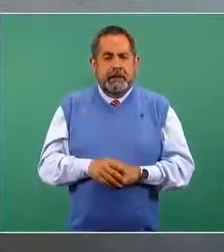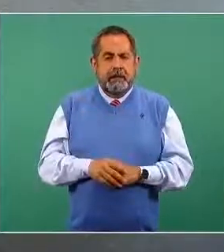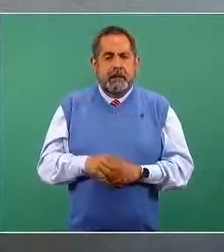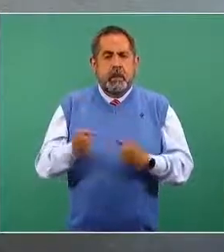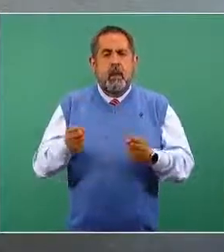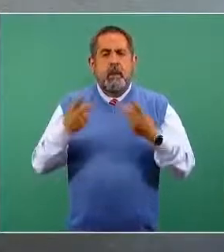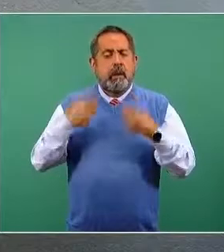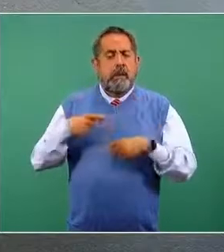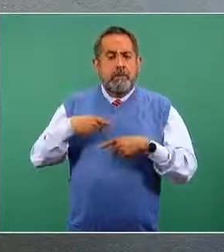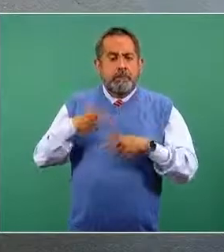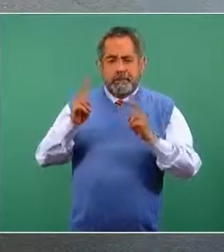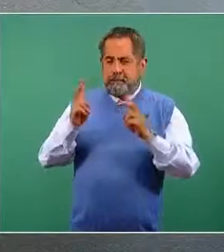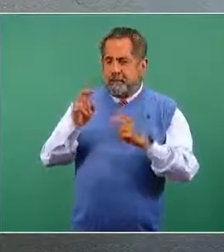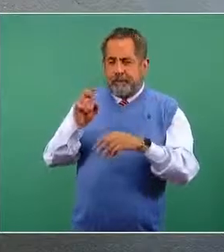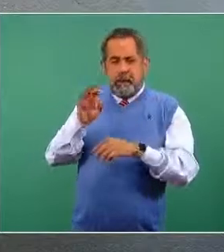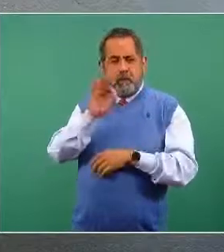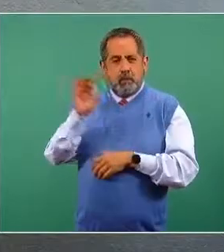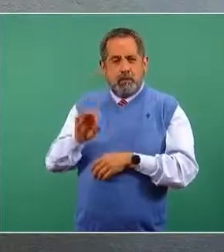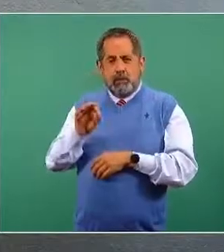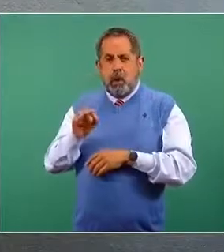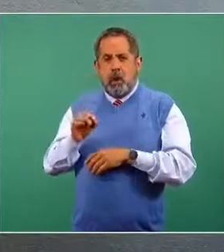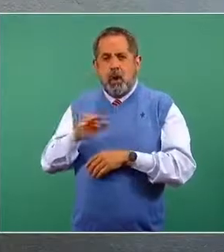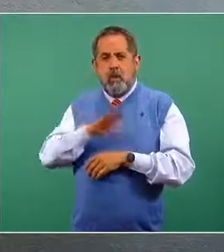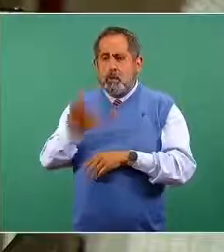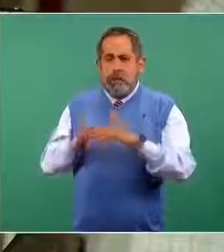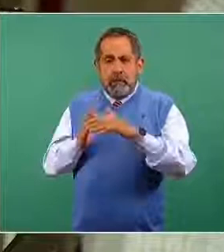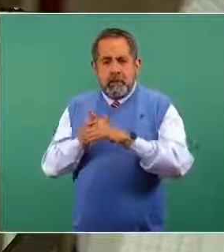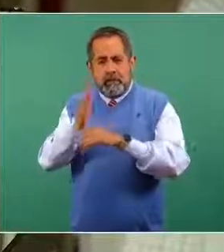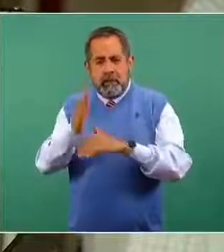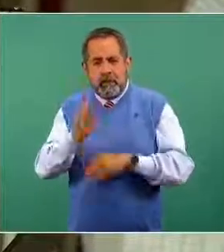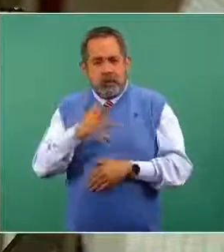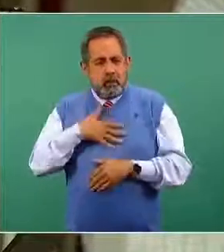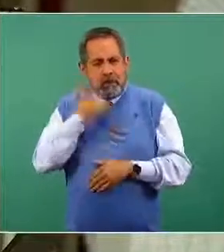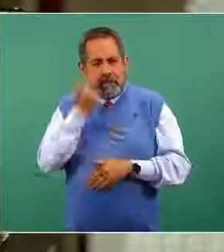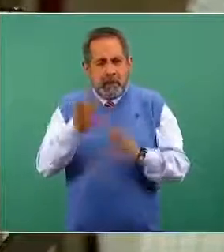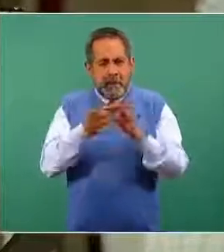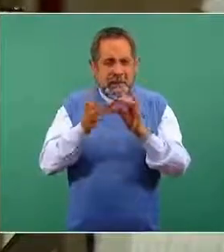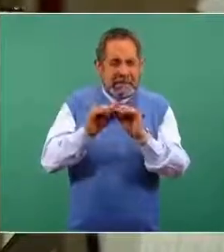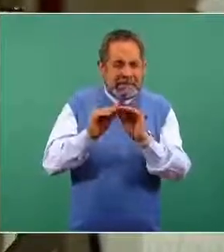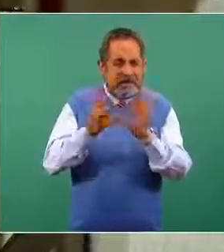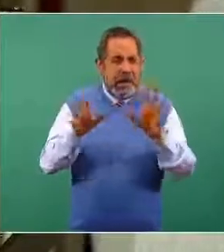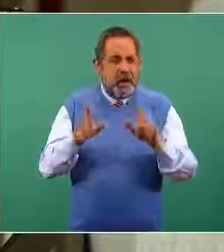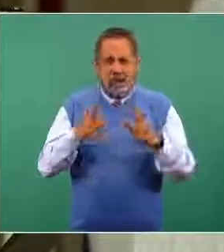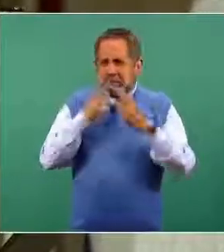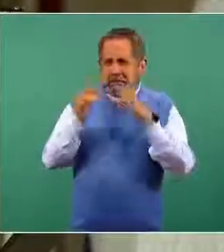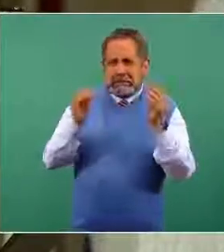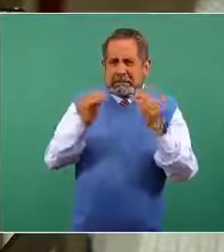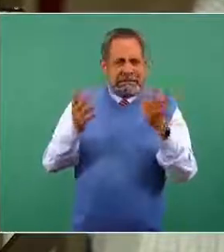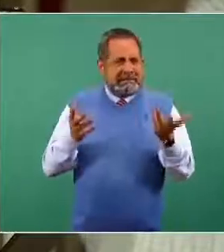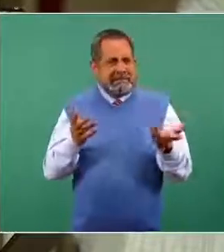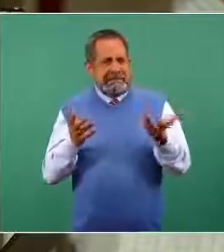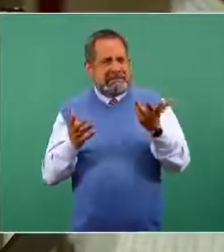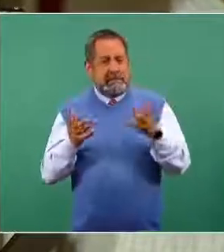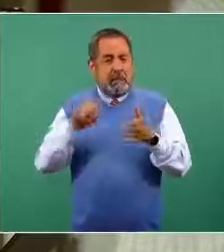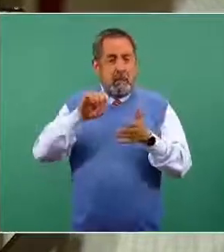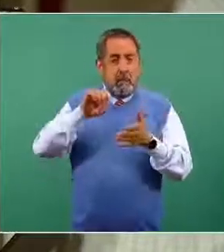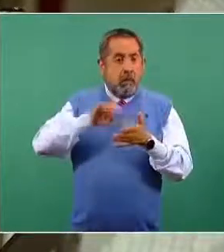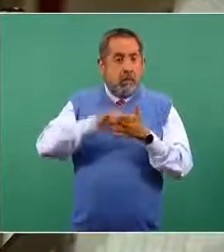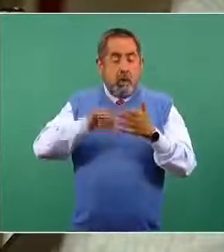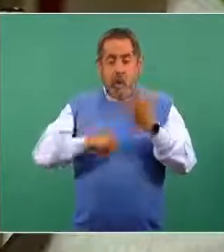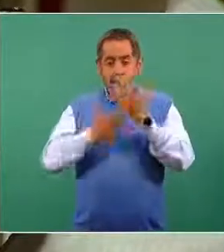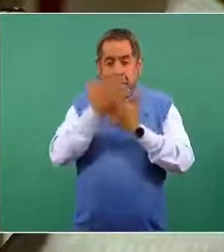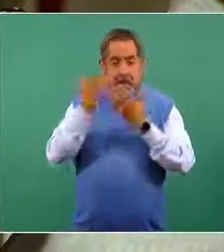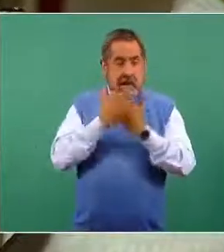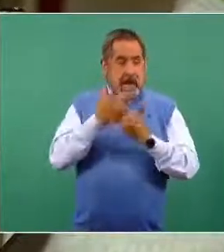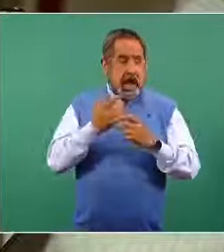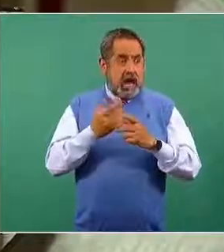índice de exceso de mortalidad. Yo sí quisiera que nos dejara muy en claro esta polémica, porque hoy prácticamente pues amanecimos con